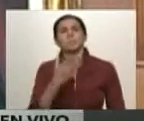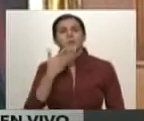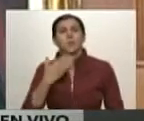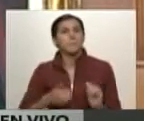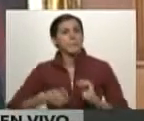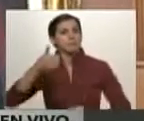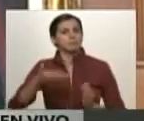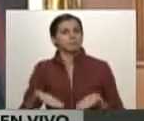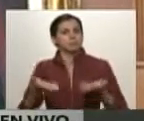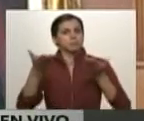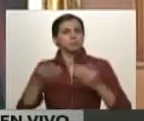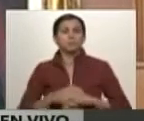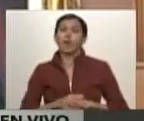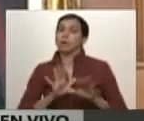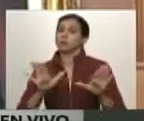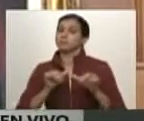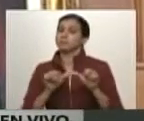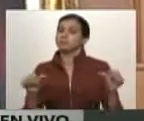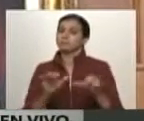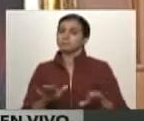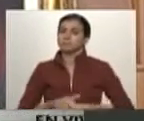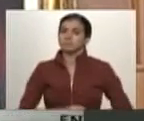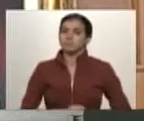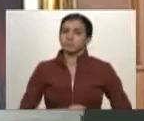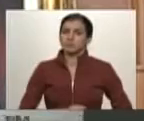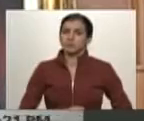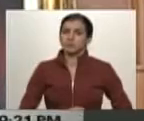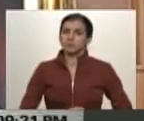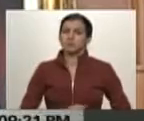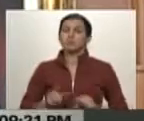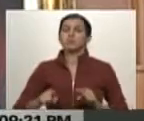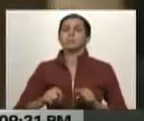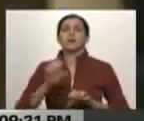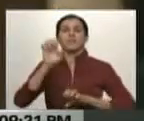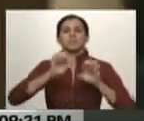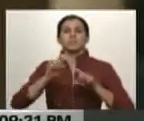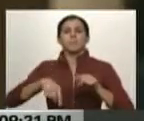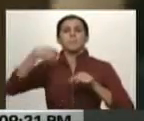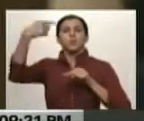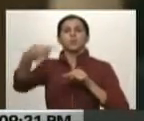y así quedó y luego las auditorías posteriores